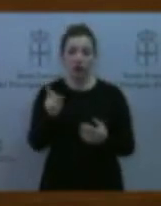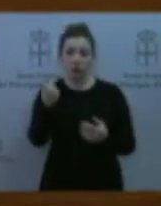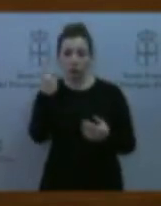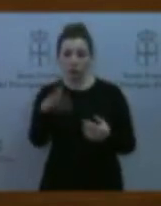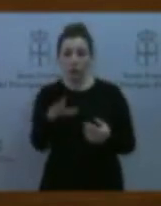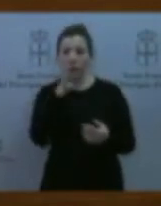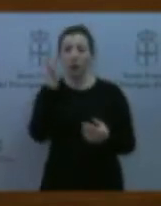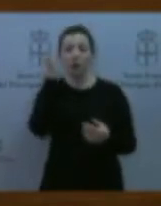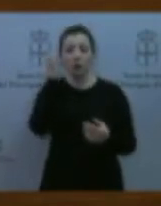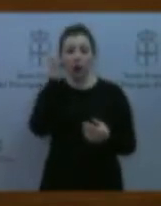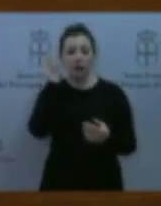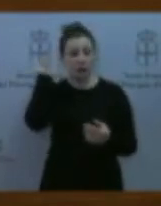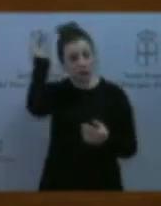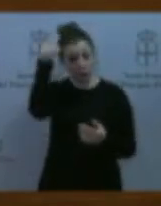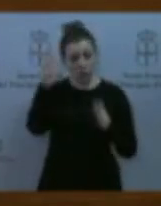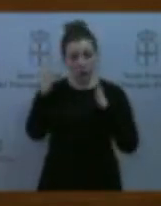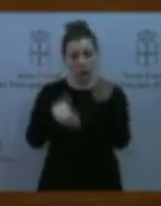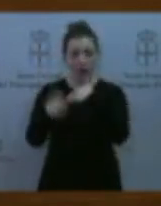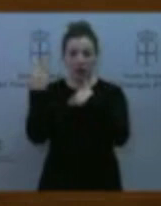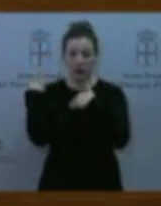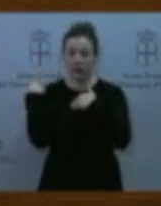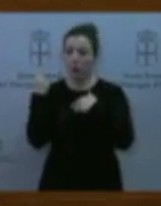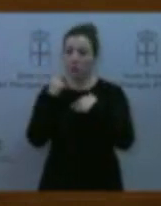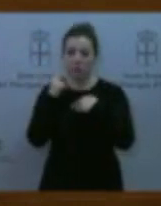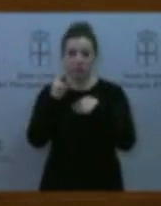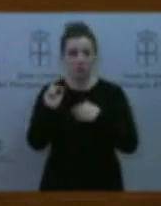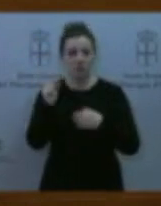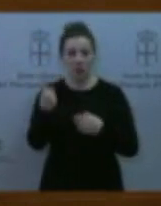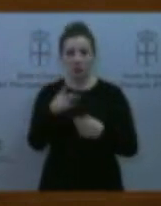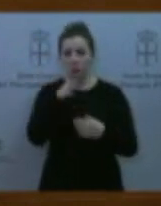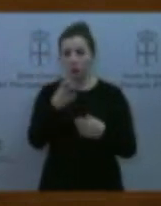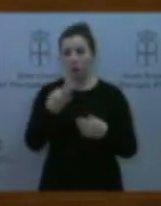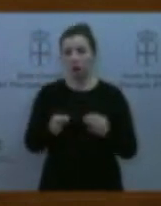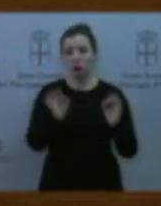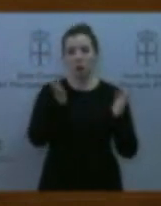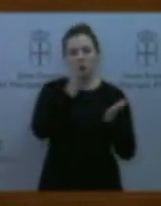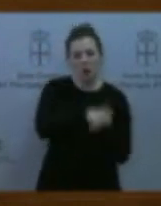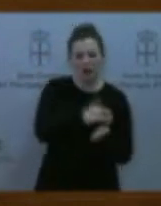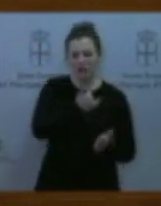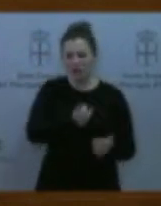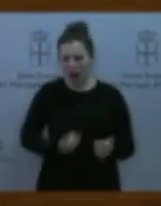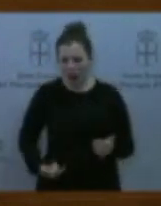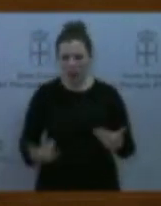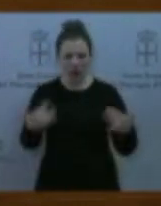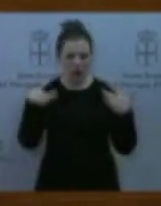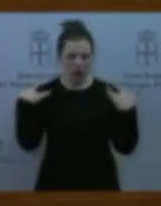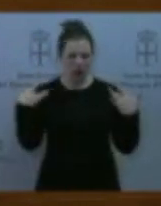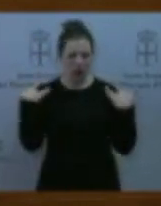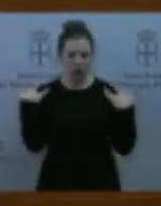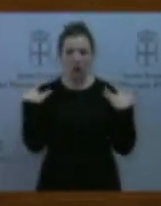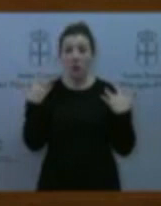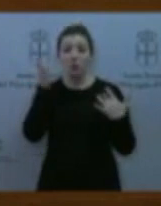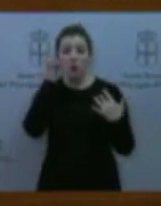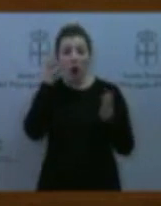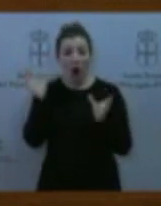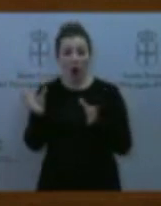terror añadido. Aparte de las muertes, del hambre y de todo lo sufrido por los hombres, las mujeres republicanas eran atacadas también porque eran